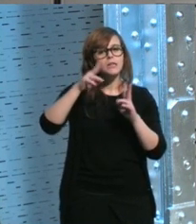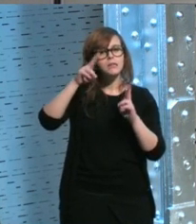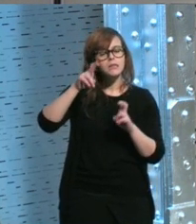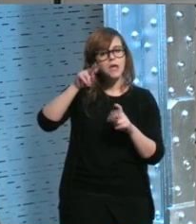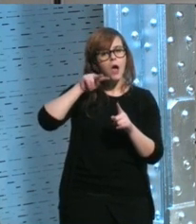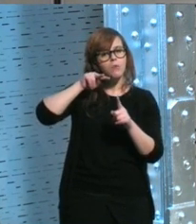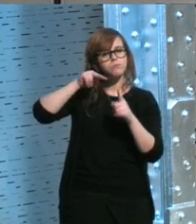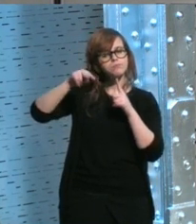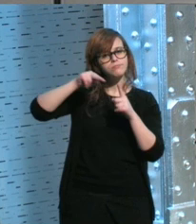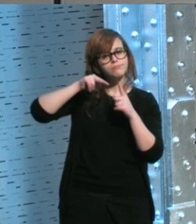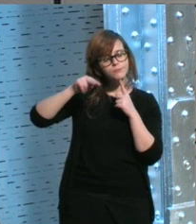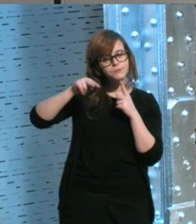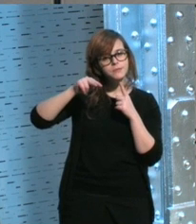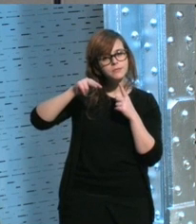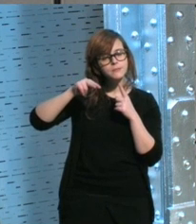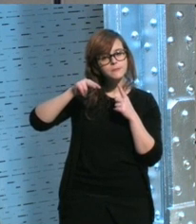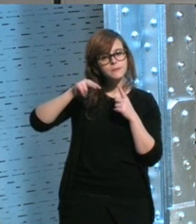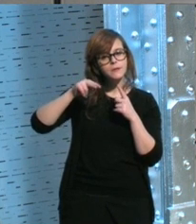de frugal